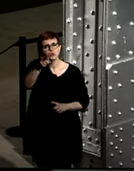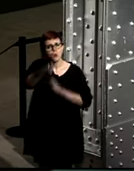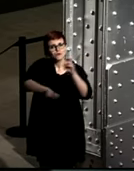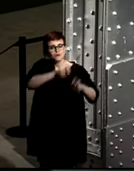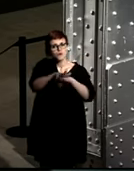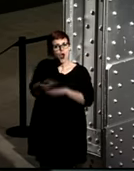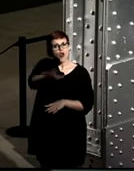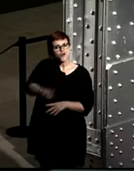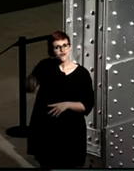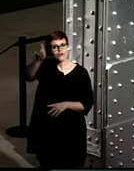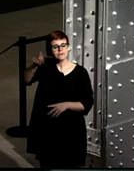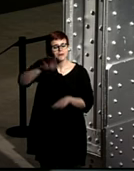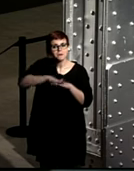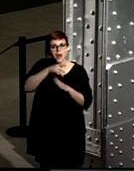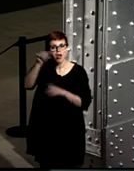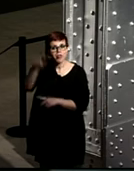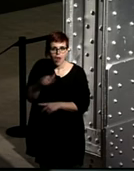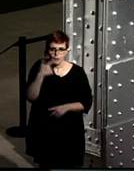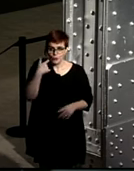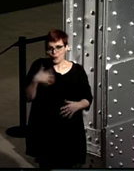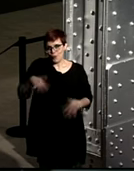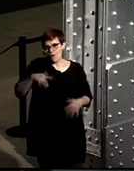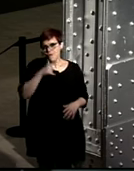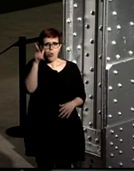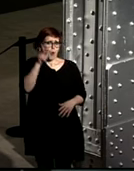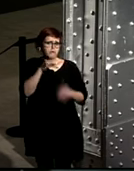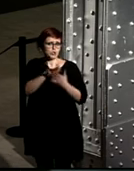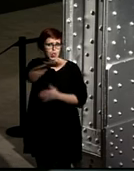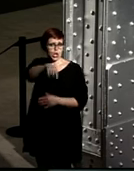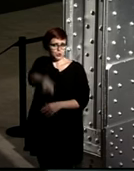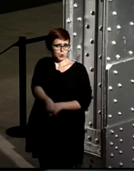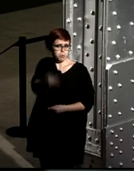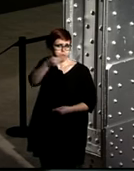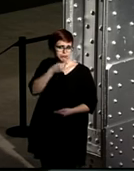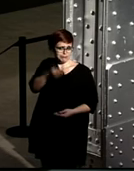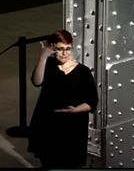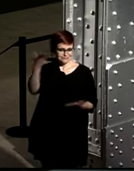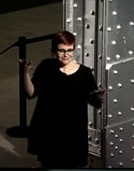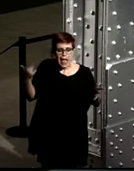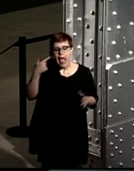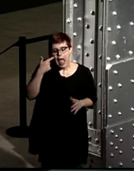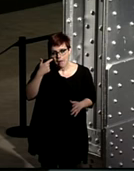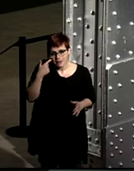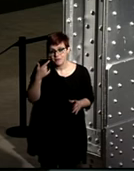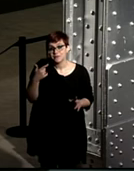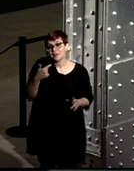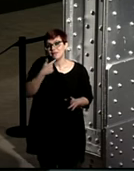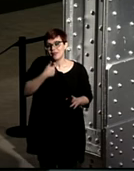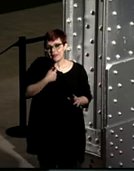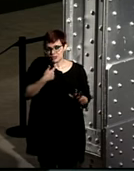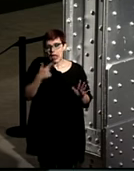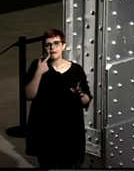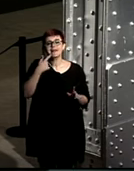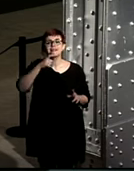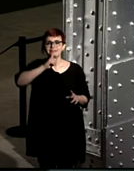cine? Hombre, yo de momento estoy muy bien en el sur, pero... Sí, ¿no? Mejor. Sí. Hombre, como han dicho, es